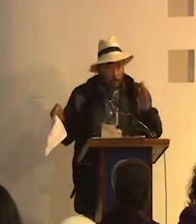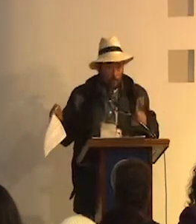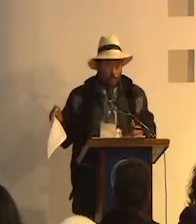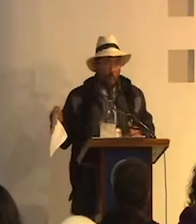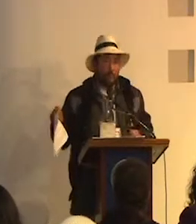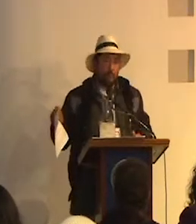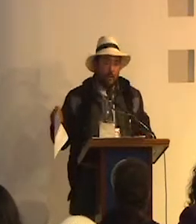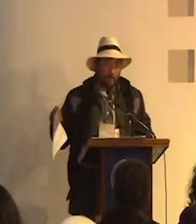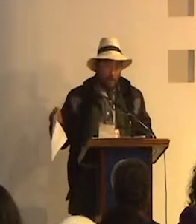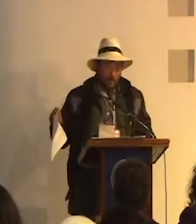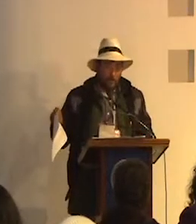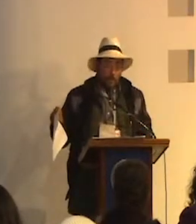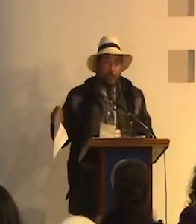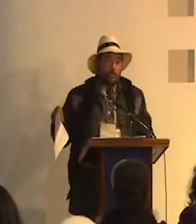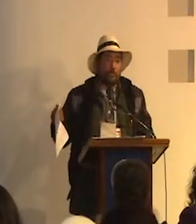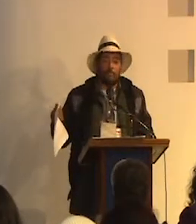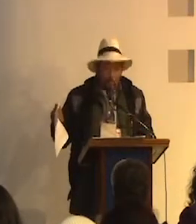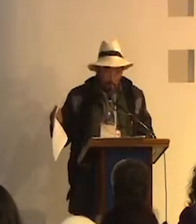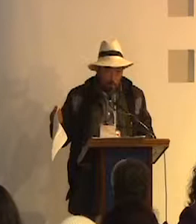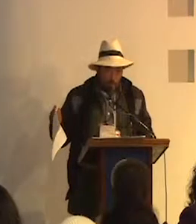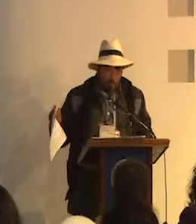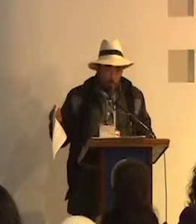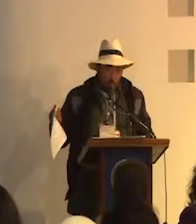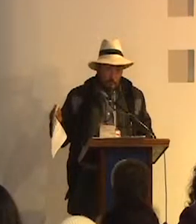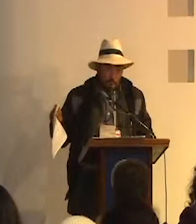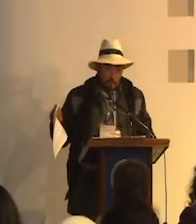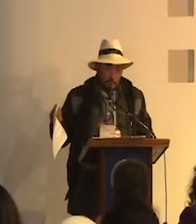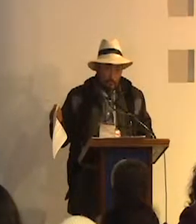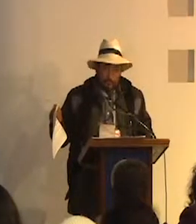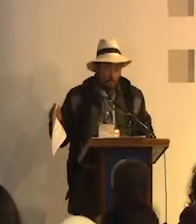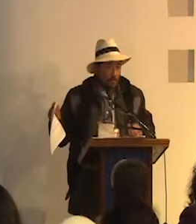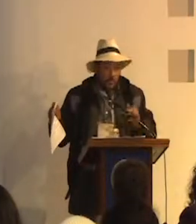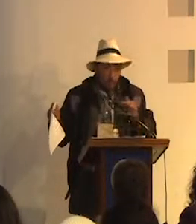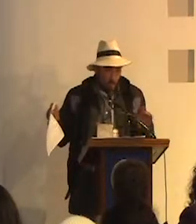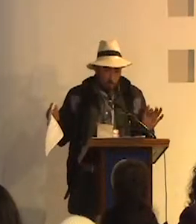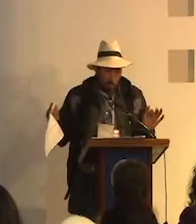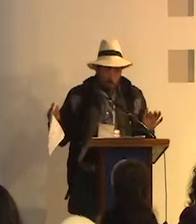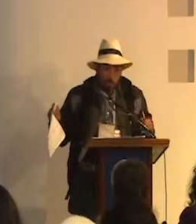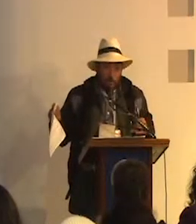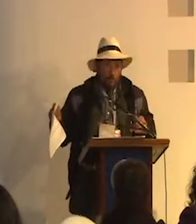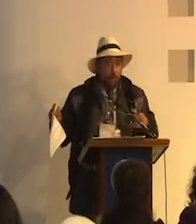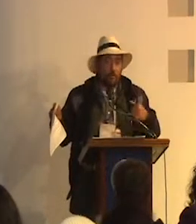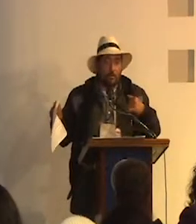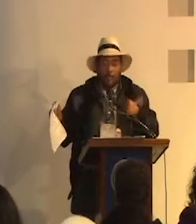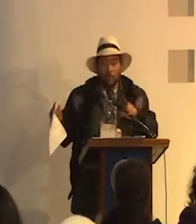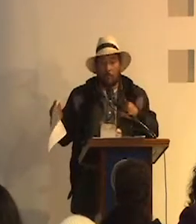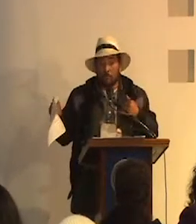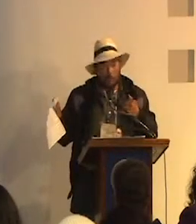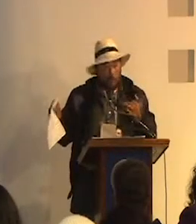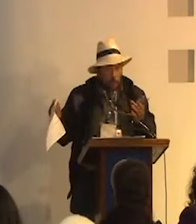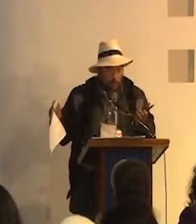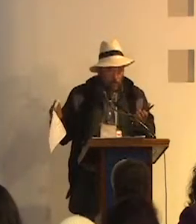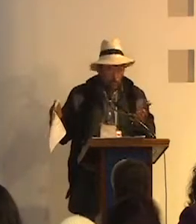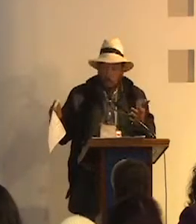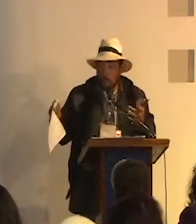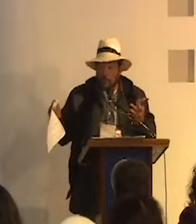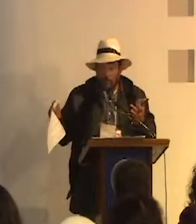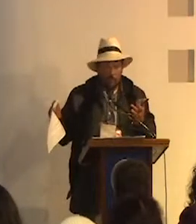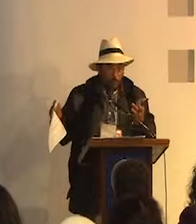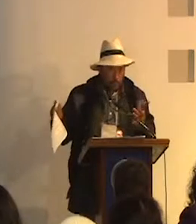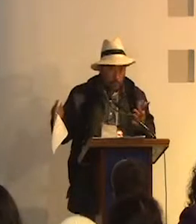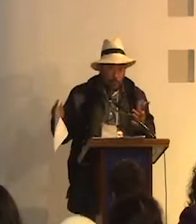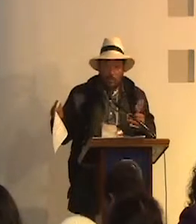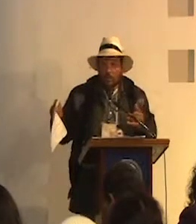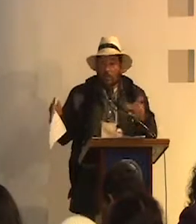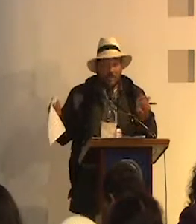de los desplazados come mucho pueblo colombiano, porque nosotros tenemos miles de millones. Somos millonarios nosotros, mejor dicho, pero lo que pasa es que como somos brutos,